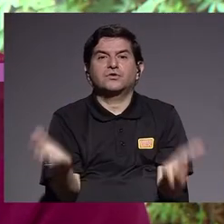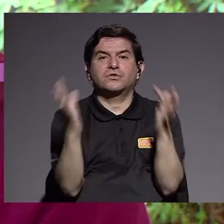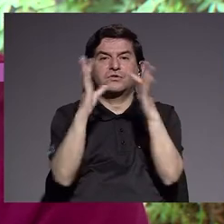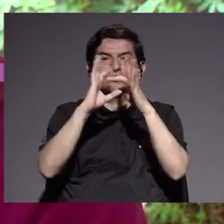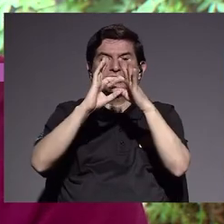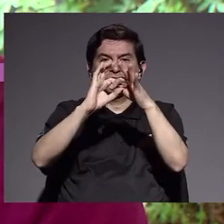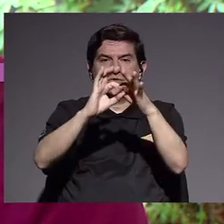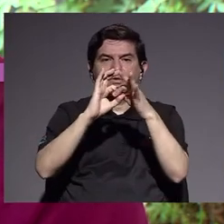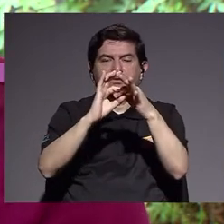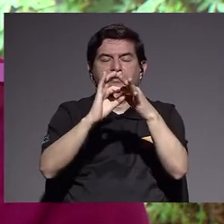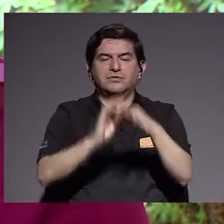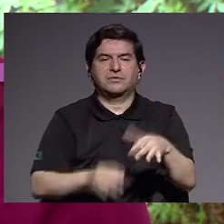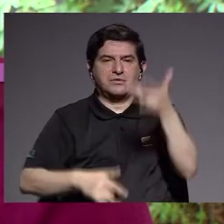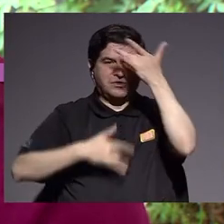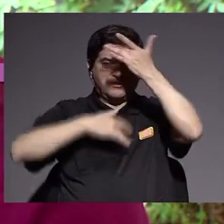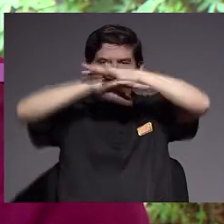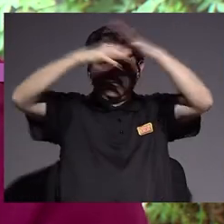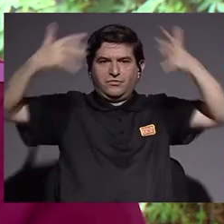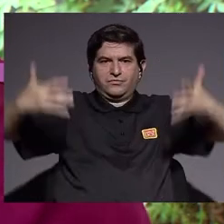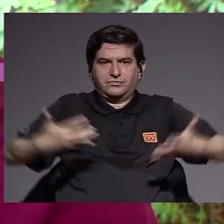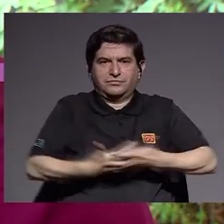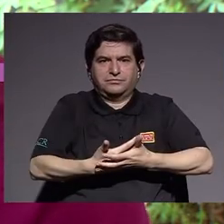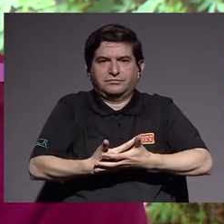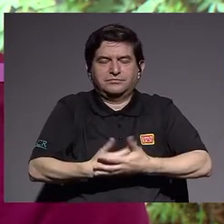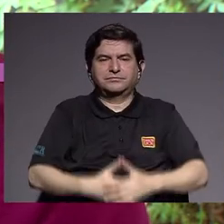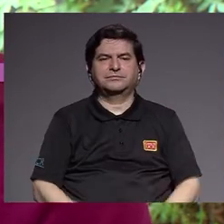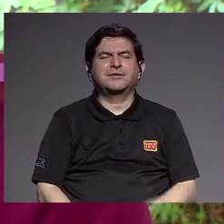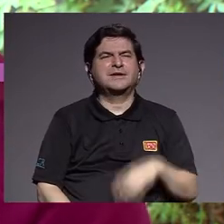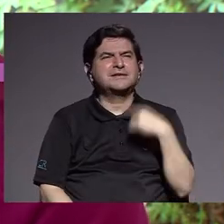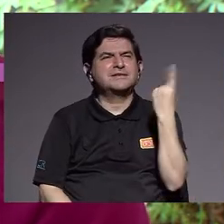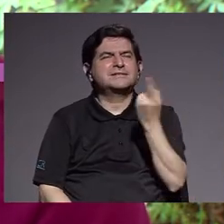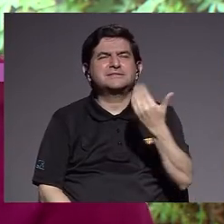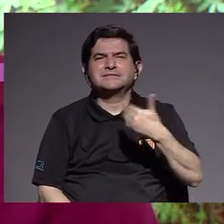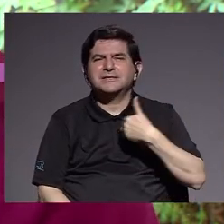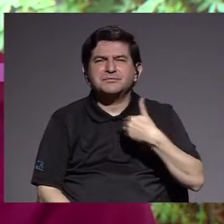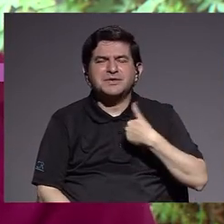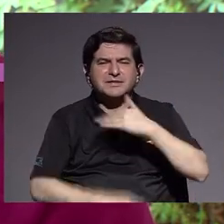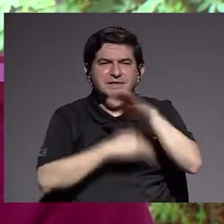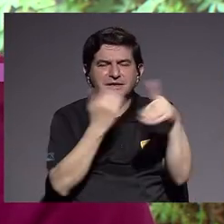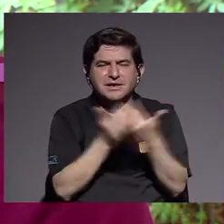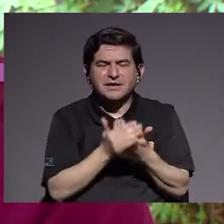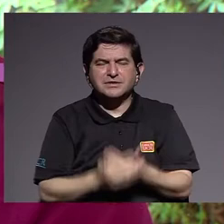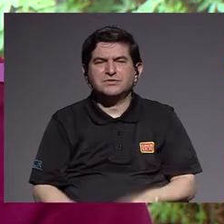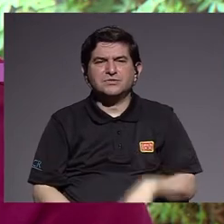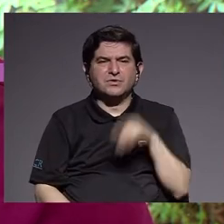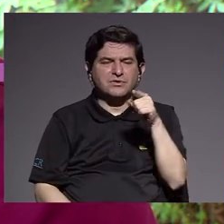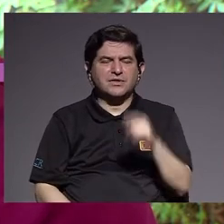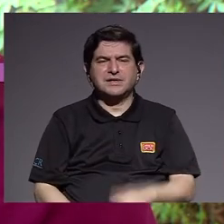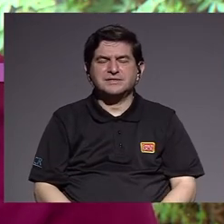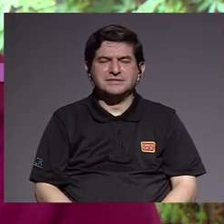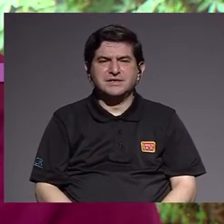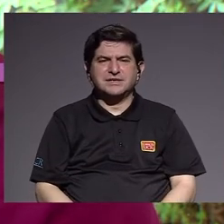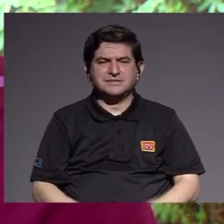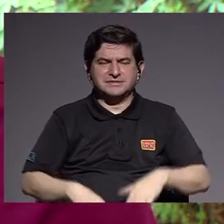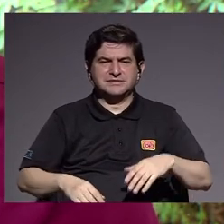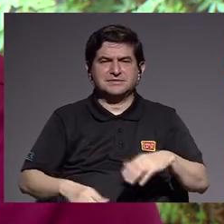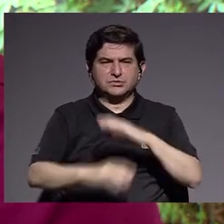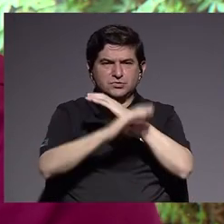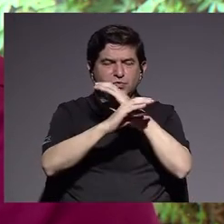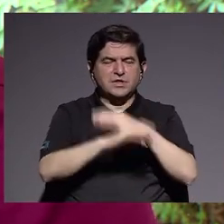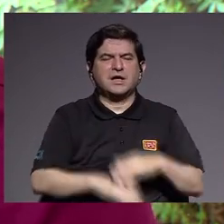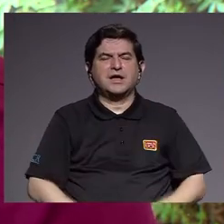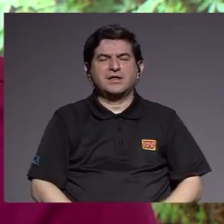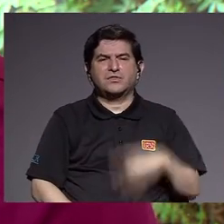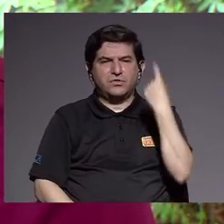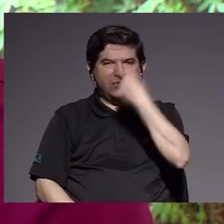y cuando tengamos todas nuestras medidas a nivel de cabecera físico también mantenernos con una buena alimentación